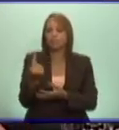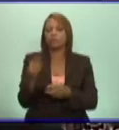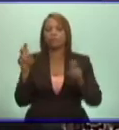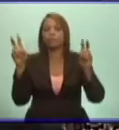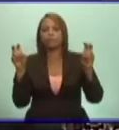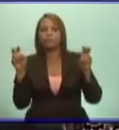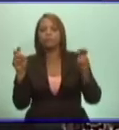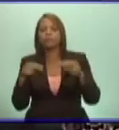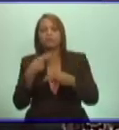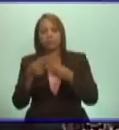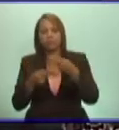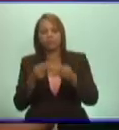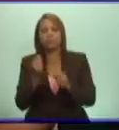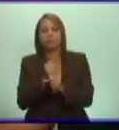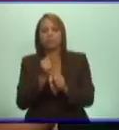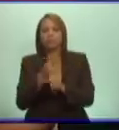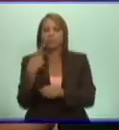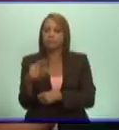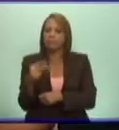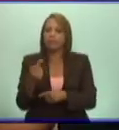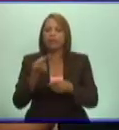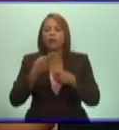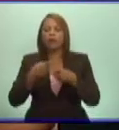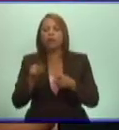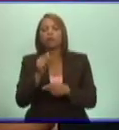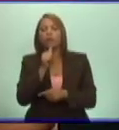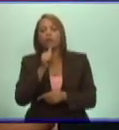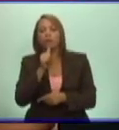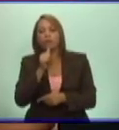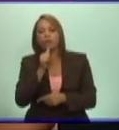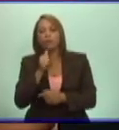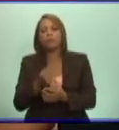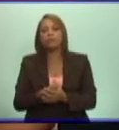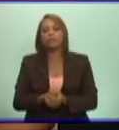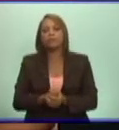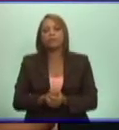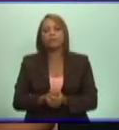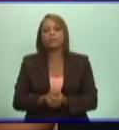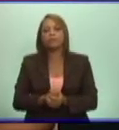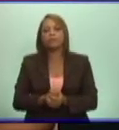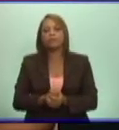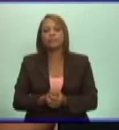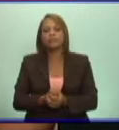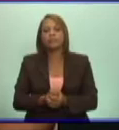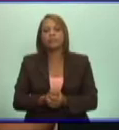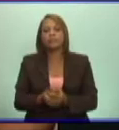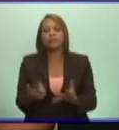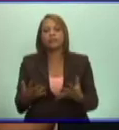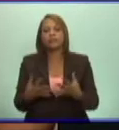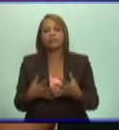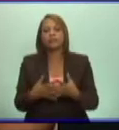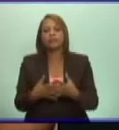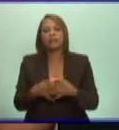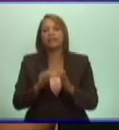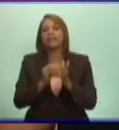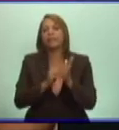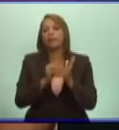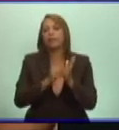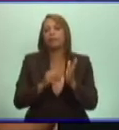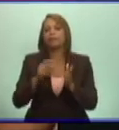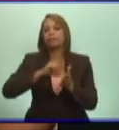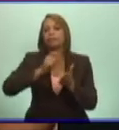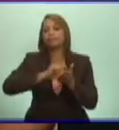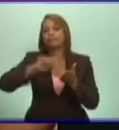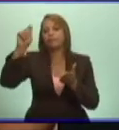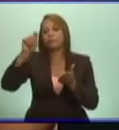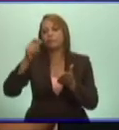práctico. Práctico. Bien. Ya. Y otra cuestión que le ocupaba a la familia era relacionada con el descuento ortográfico. Bueno,